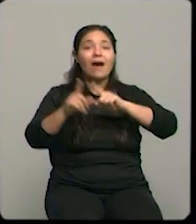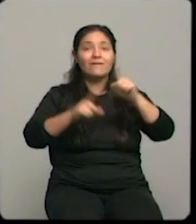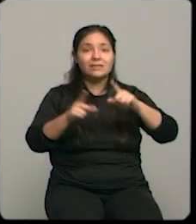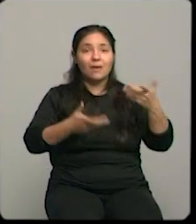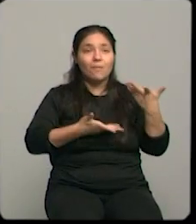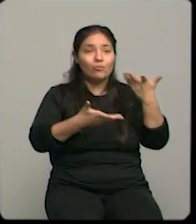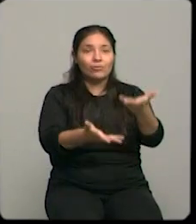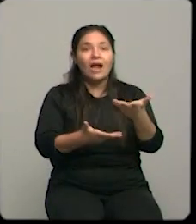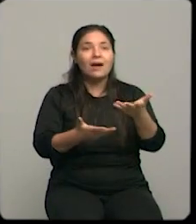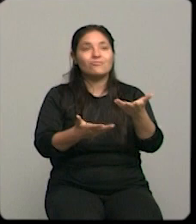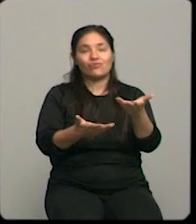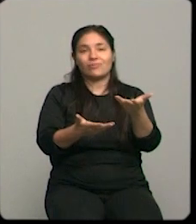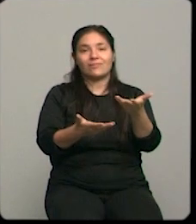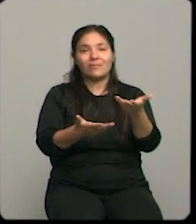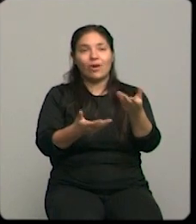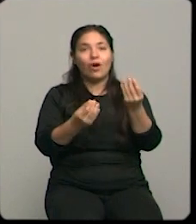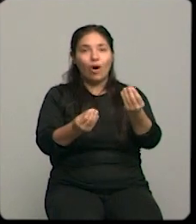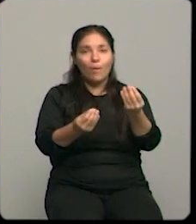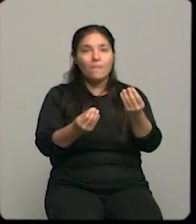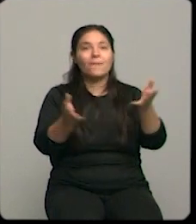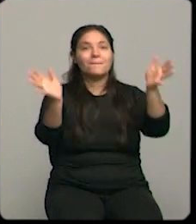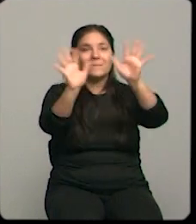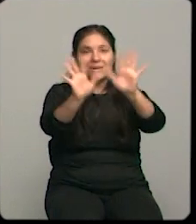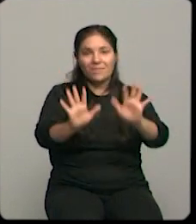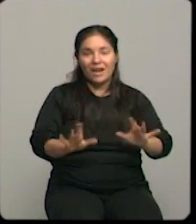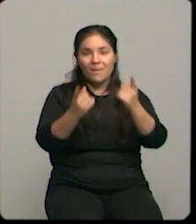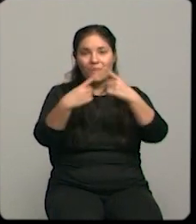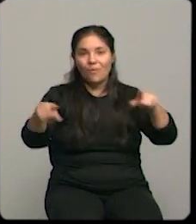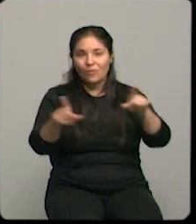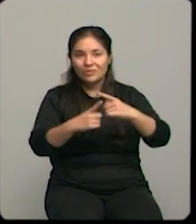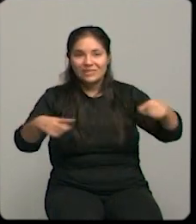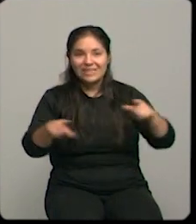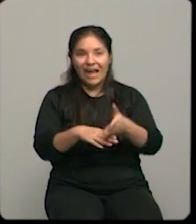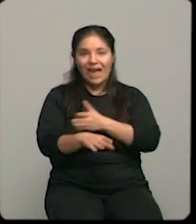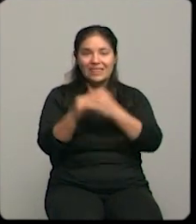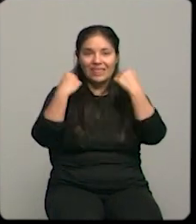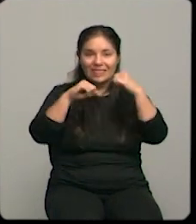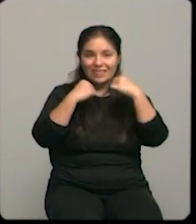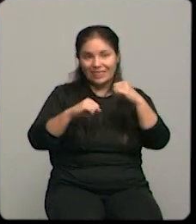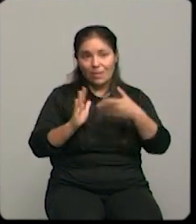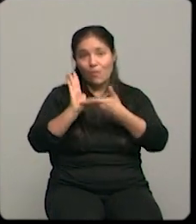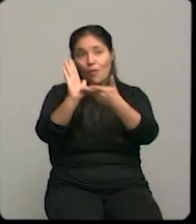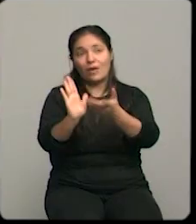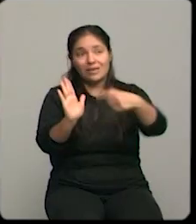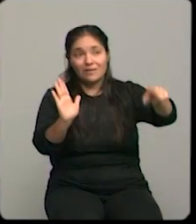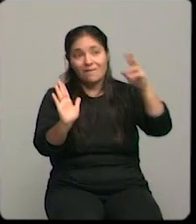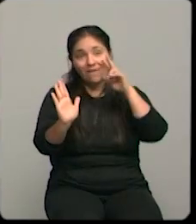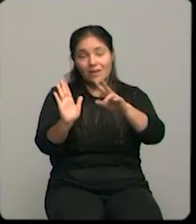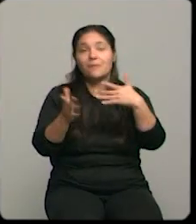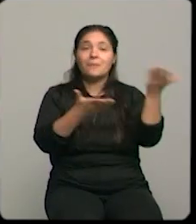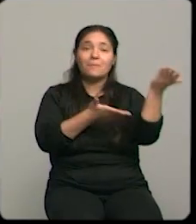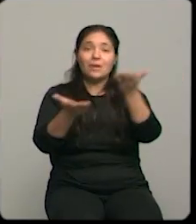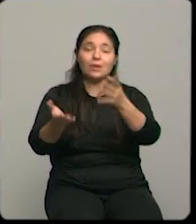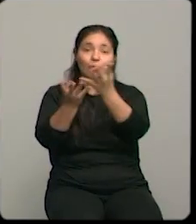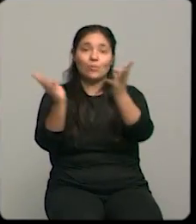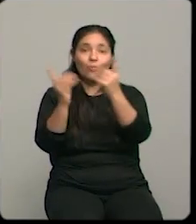se van preparando los distintos menúes musicales en nuestro caso. Así que bienvenido, Orquesta Sinfónica Uncuyo, estamos en